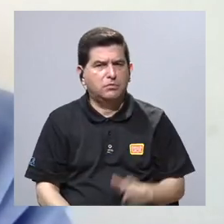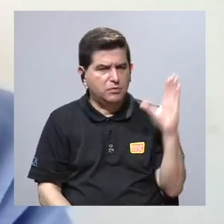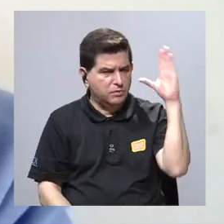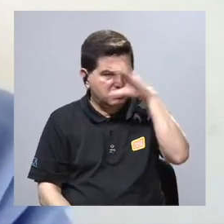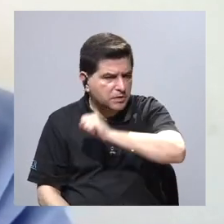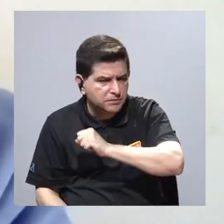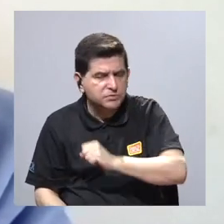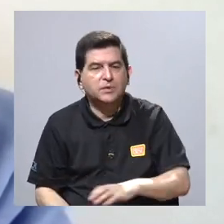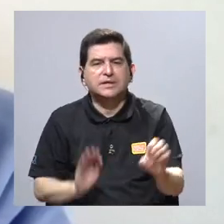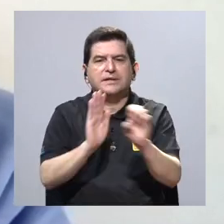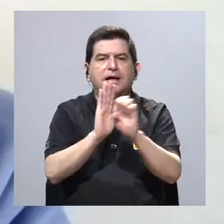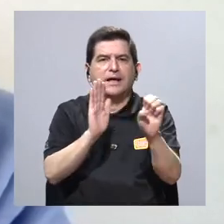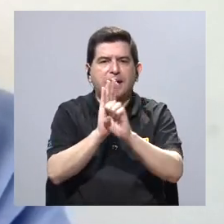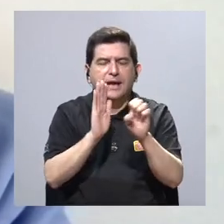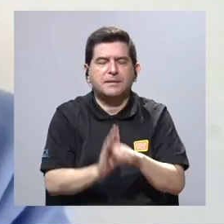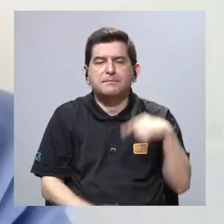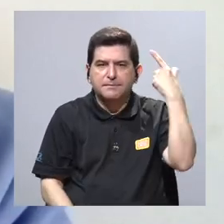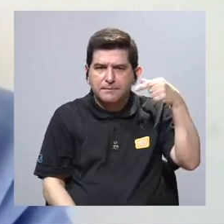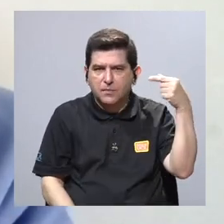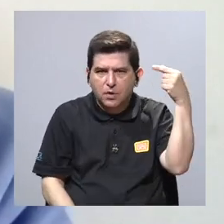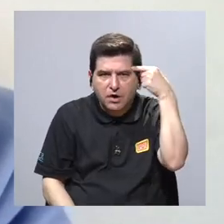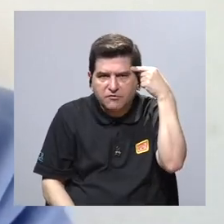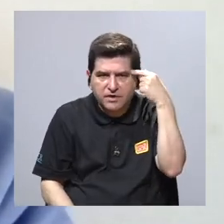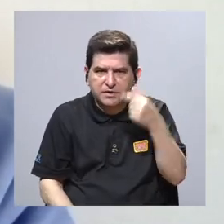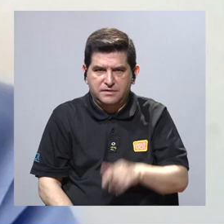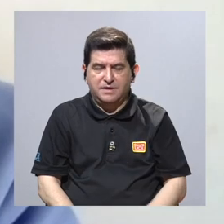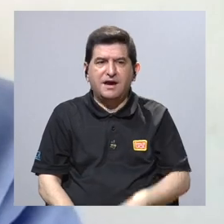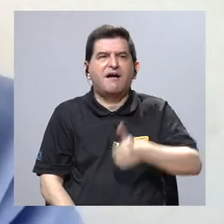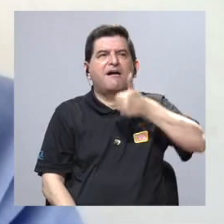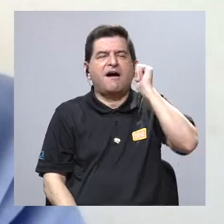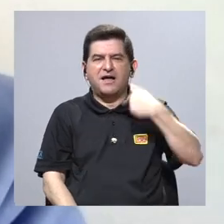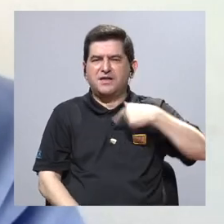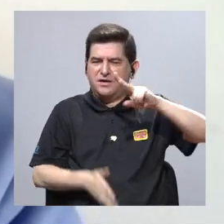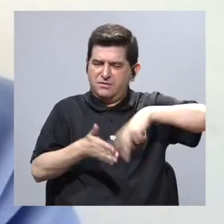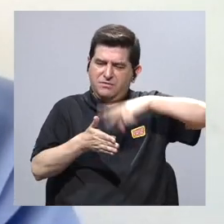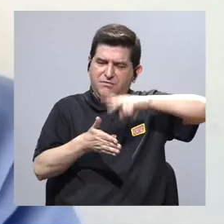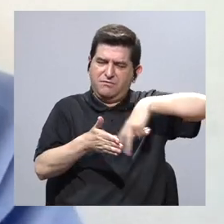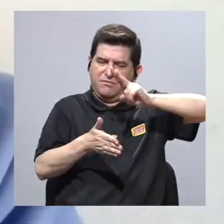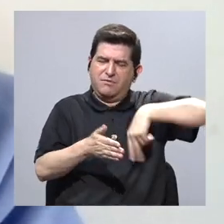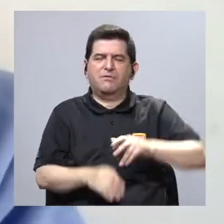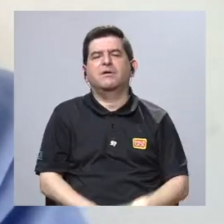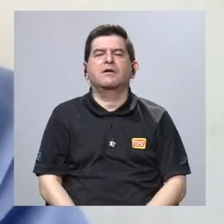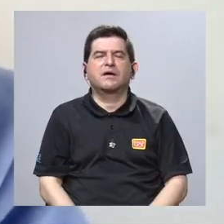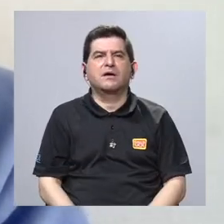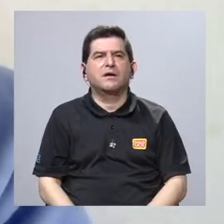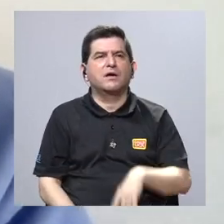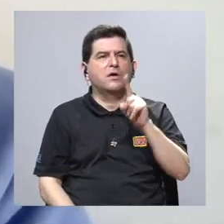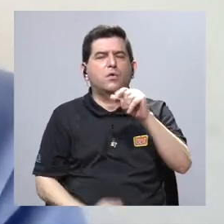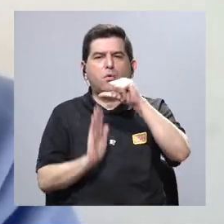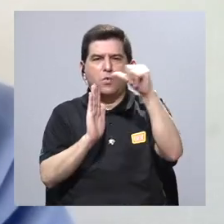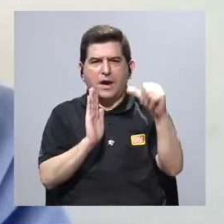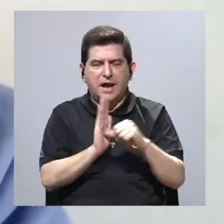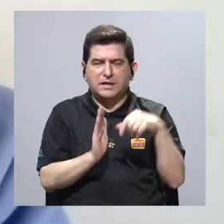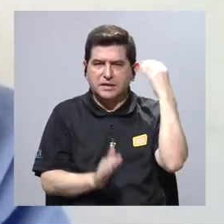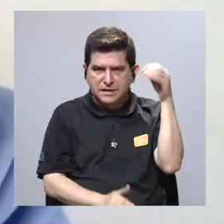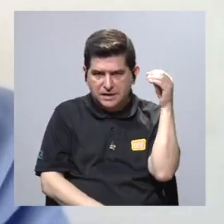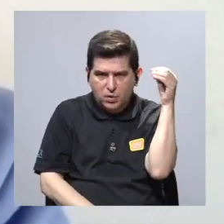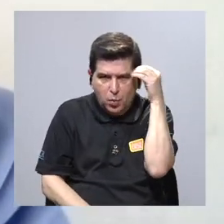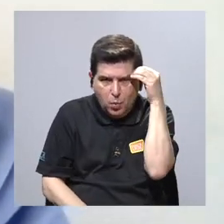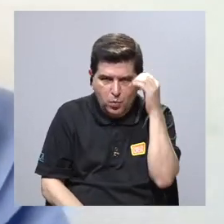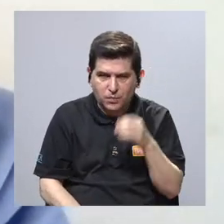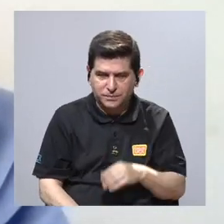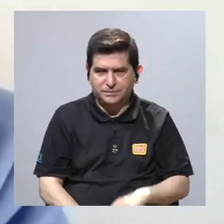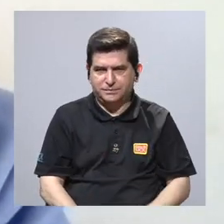a nivel, por ejemplo, de los gobiernos. Ayer estaba leyendo precisamente un artículo de opinión